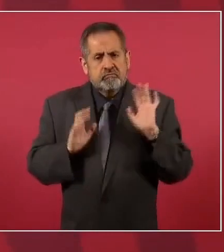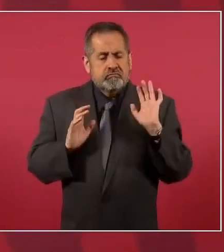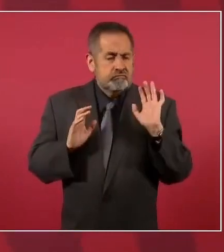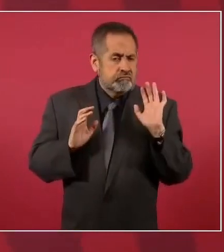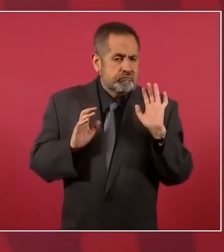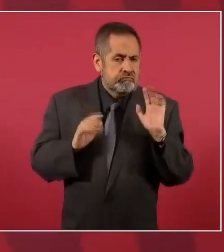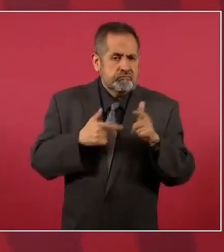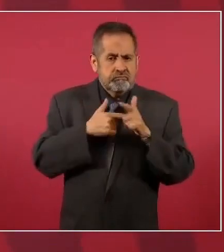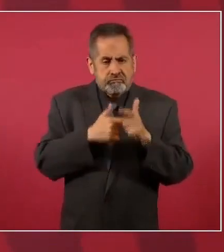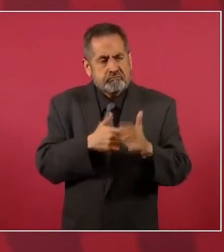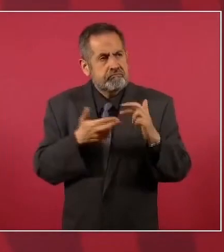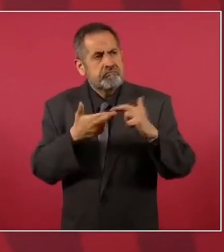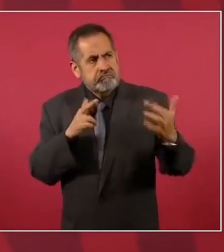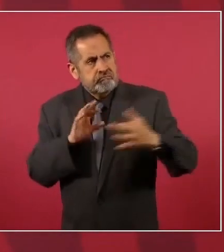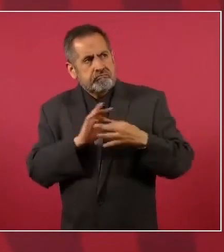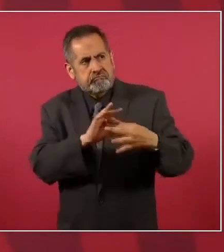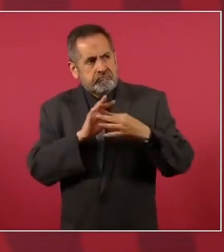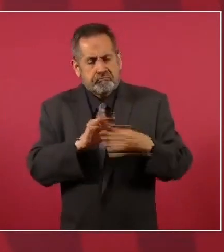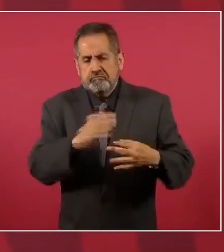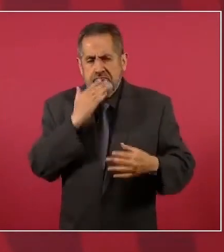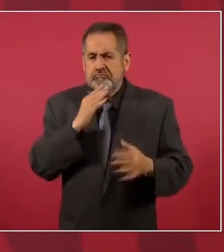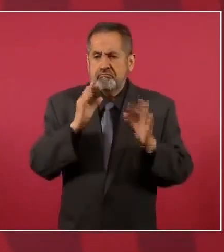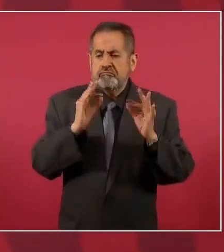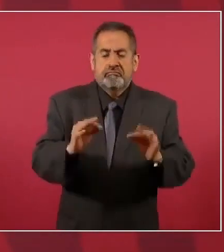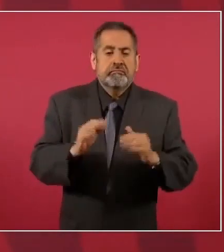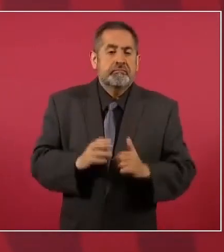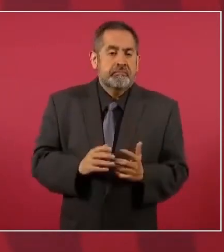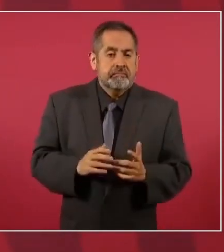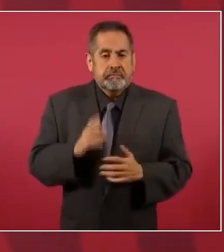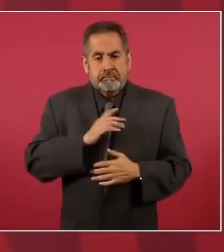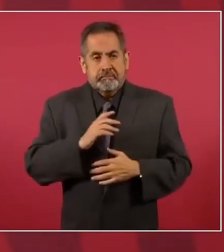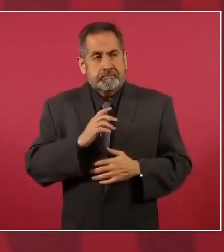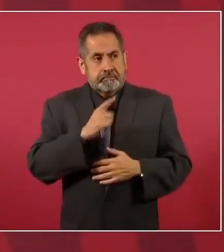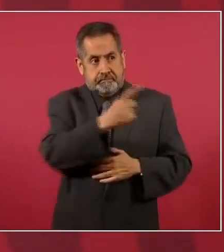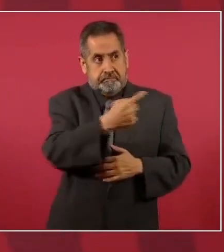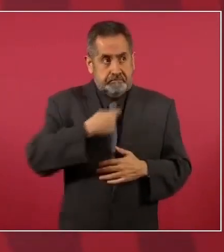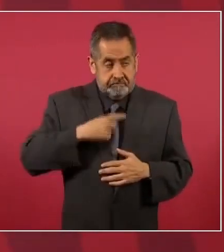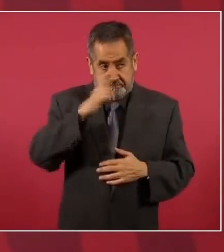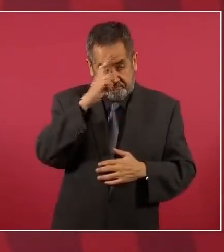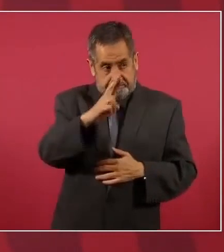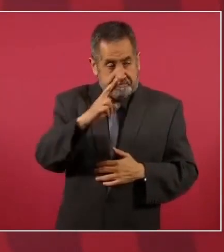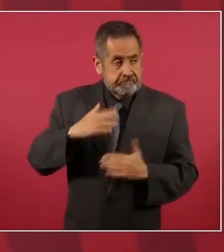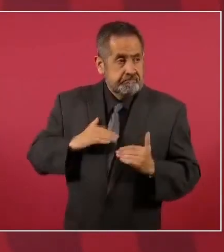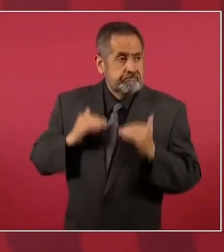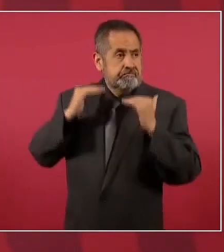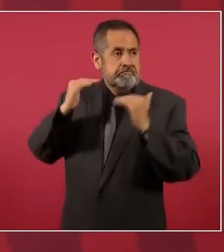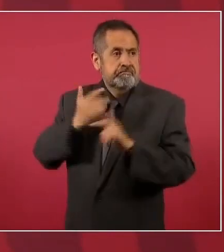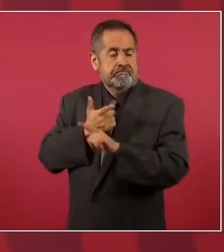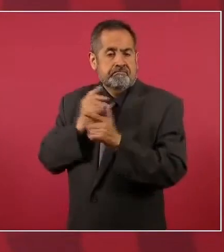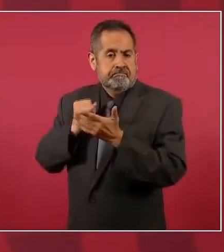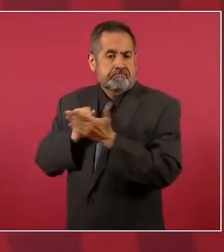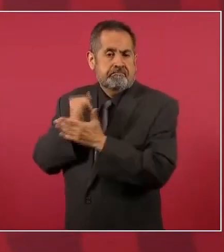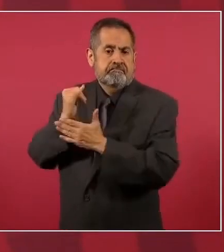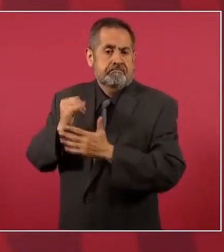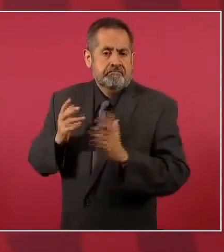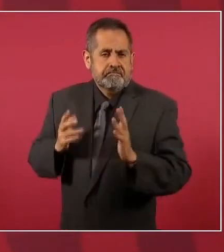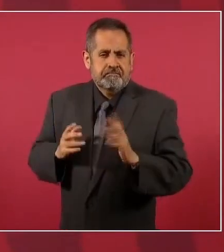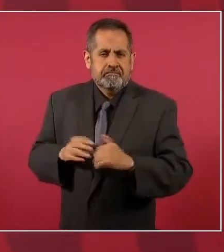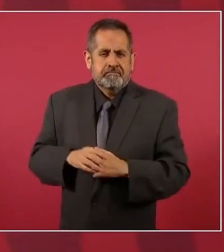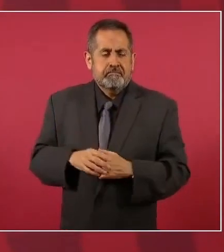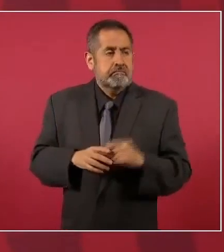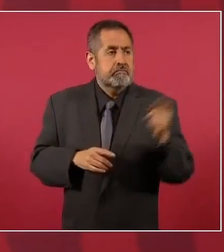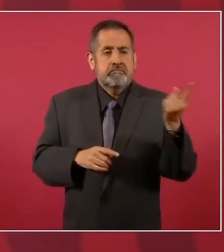seguir manteniendo con respeto a nuestra soberanía, porque no